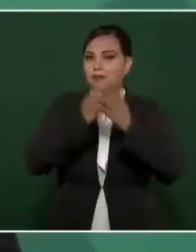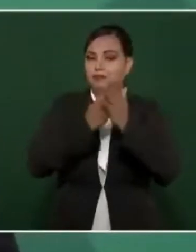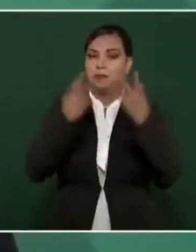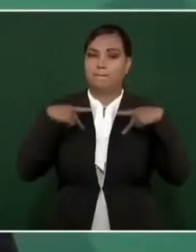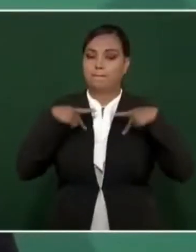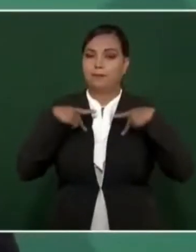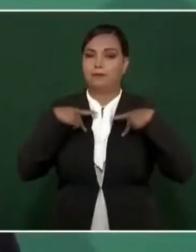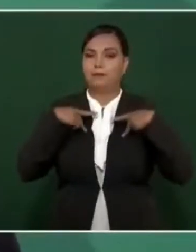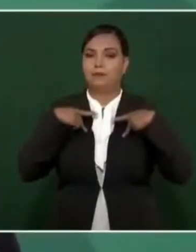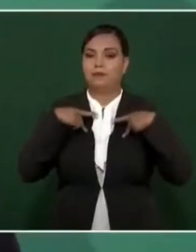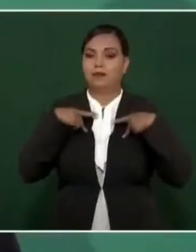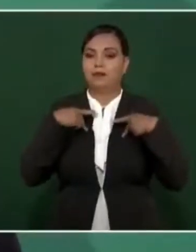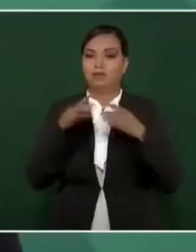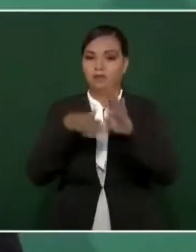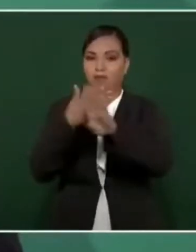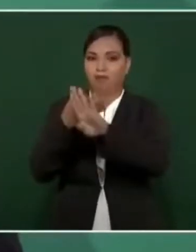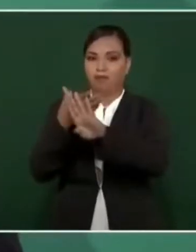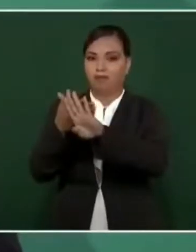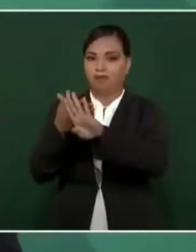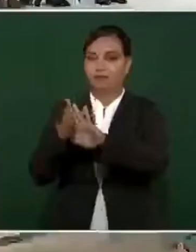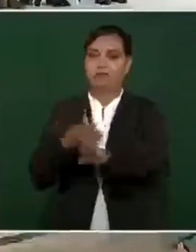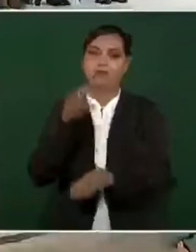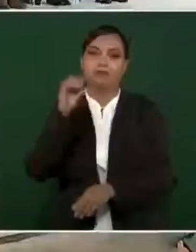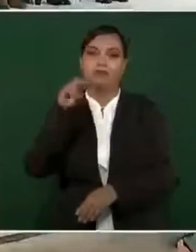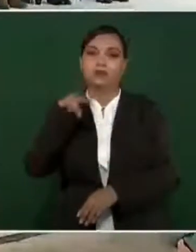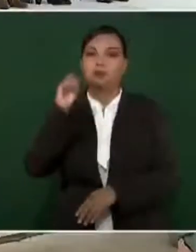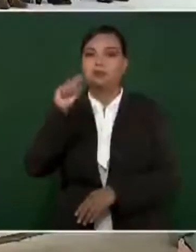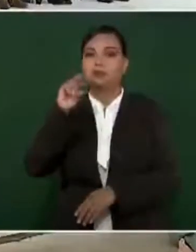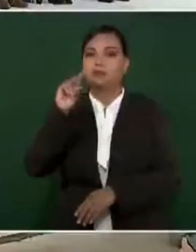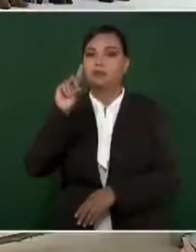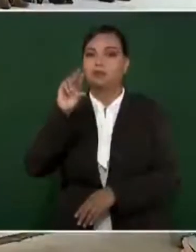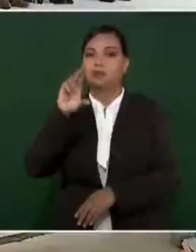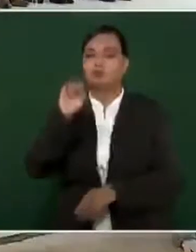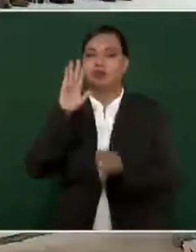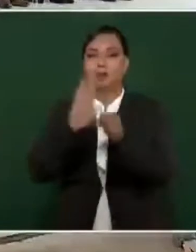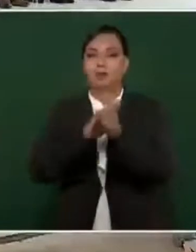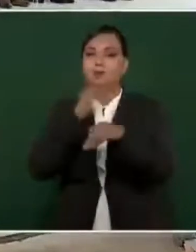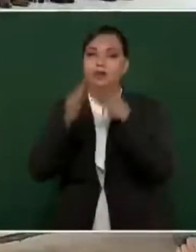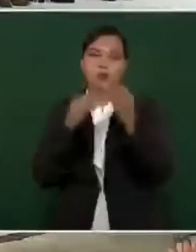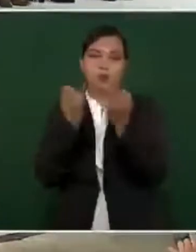porque no todos de ellos piensan, sino traman.